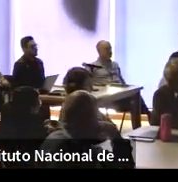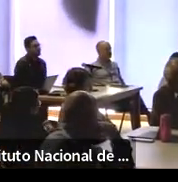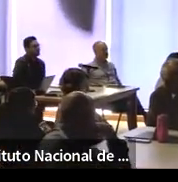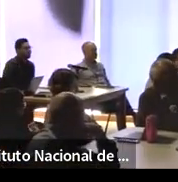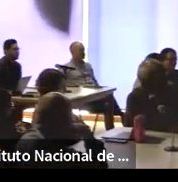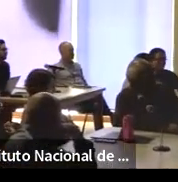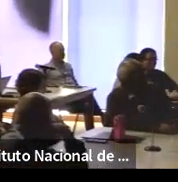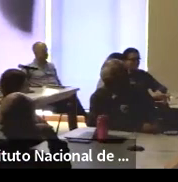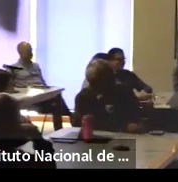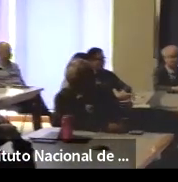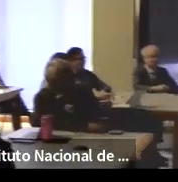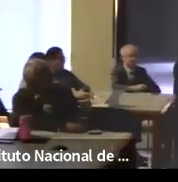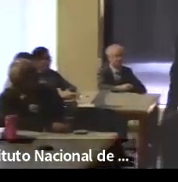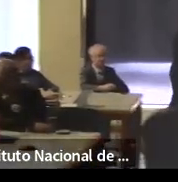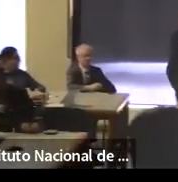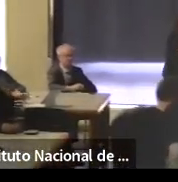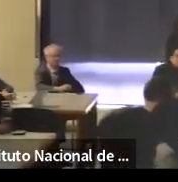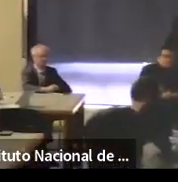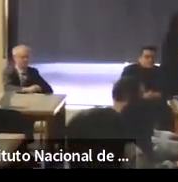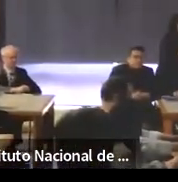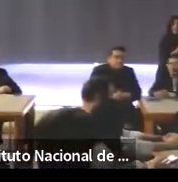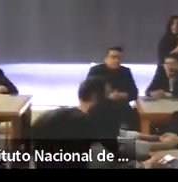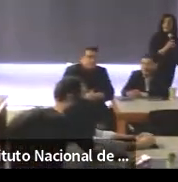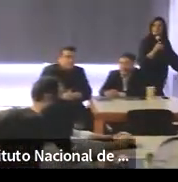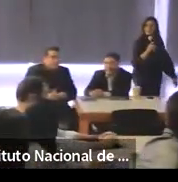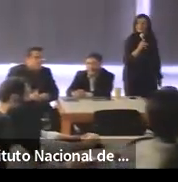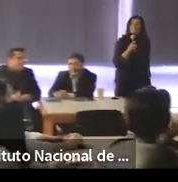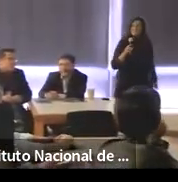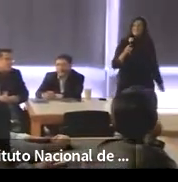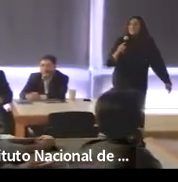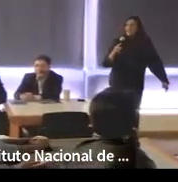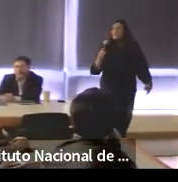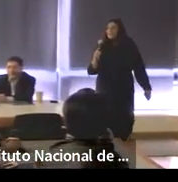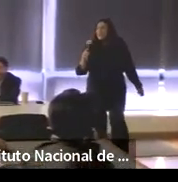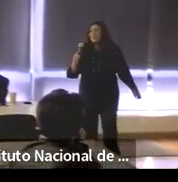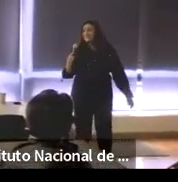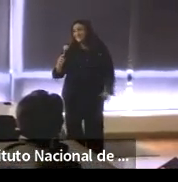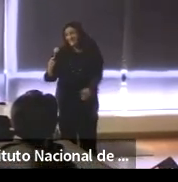quién más quiere compartirnos quién es quién es